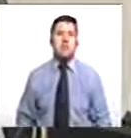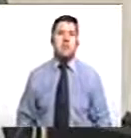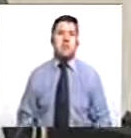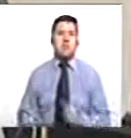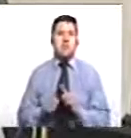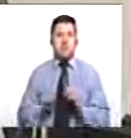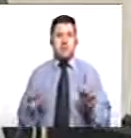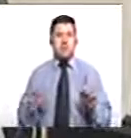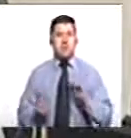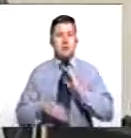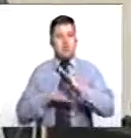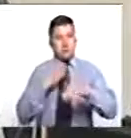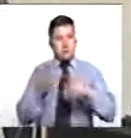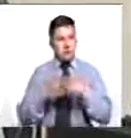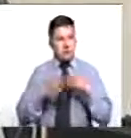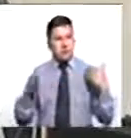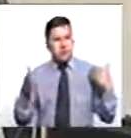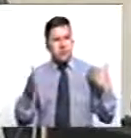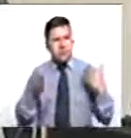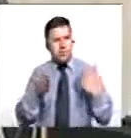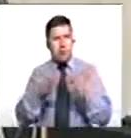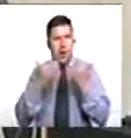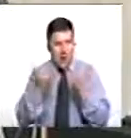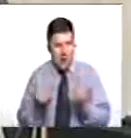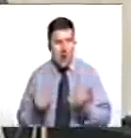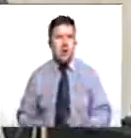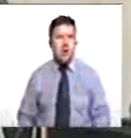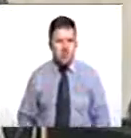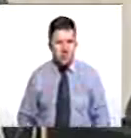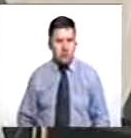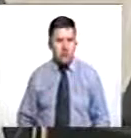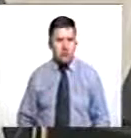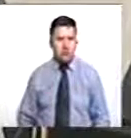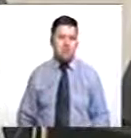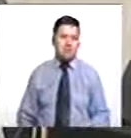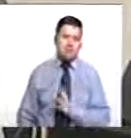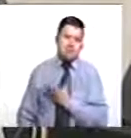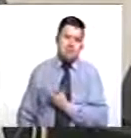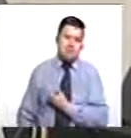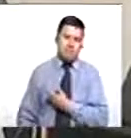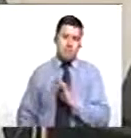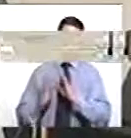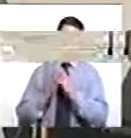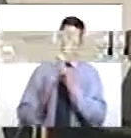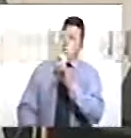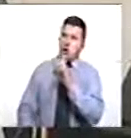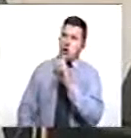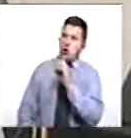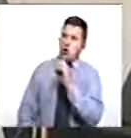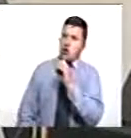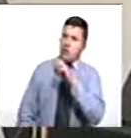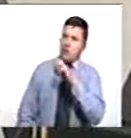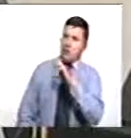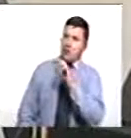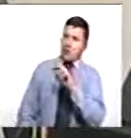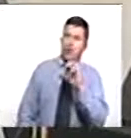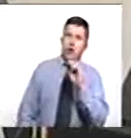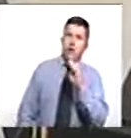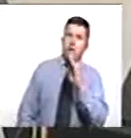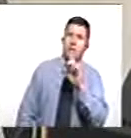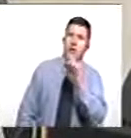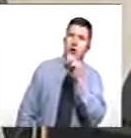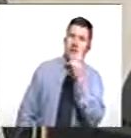embargo, después de todo eso es cuando llega, y lastimosamente el senador López, senador Robledo no está aquí,